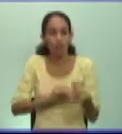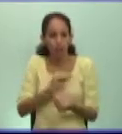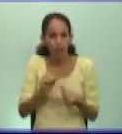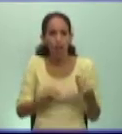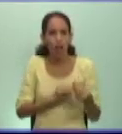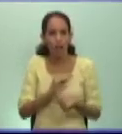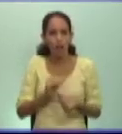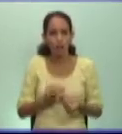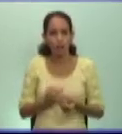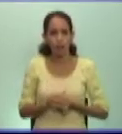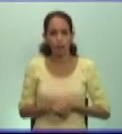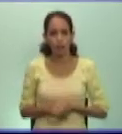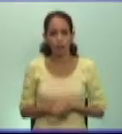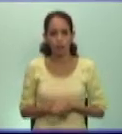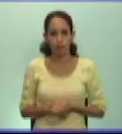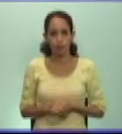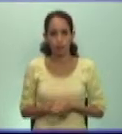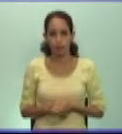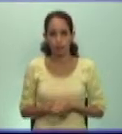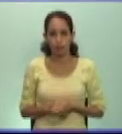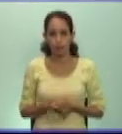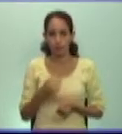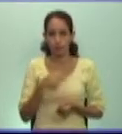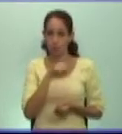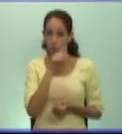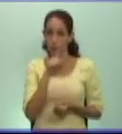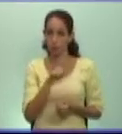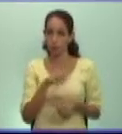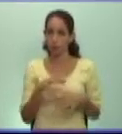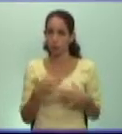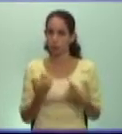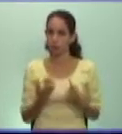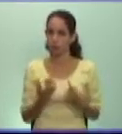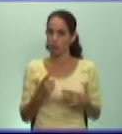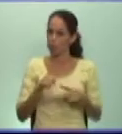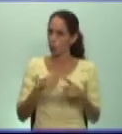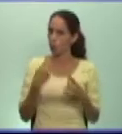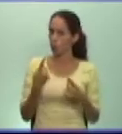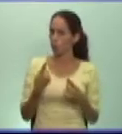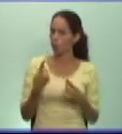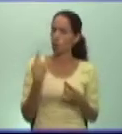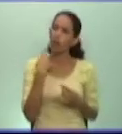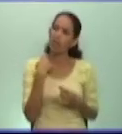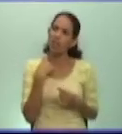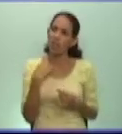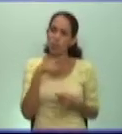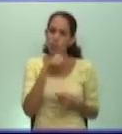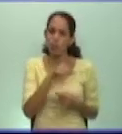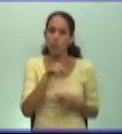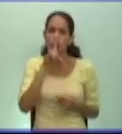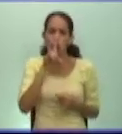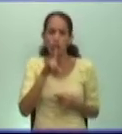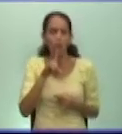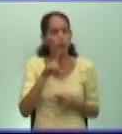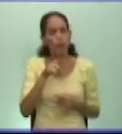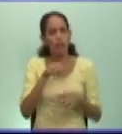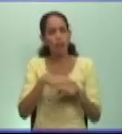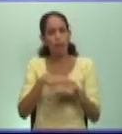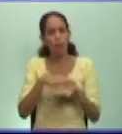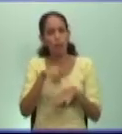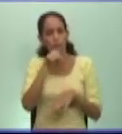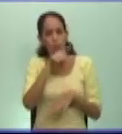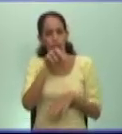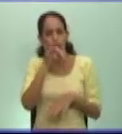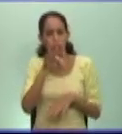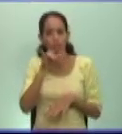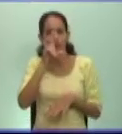elementos importantes. Quizás nos preguntemos nuevamente, bueno, ¿y por qué año 1898? ¿Por qué no terminábamos el siglo XIX y